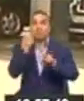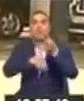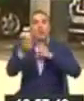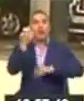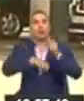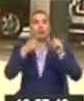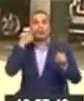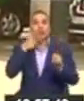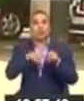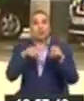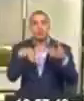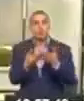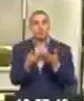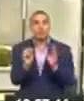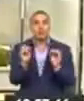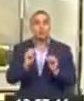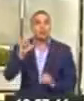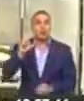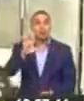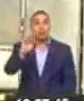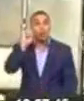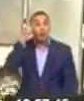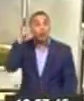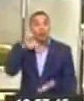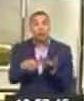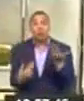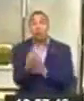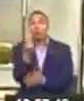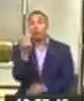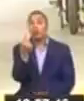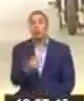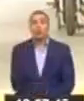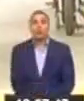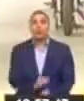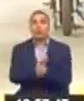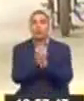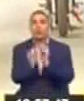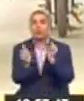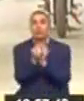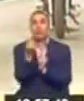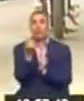esos combustibles sin el alza. Recordemos que los nuevos valores variarán de acuerdo al